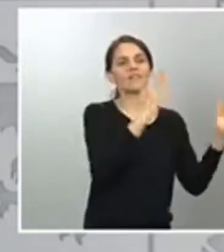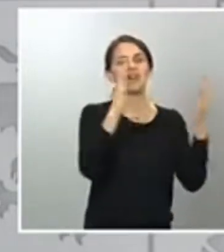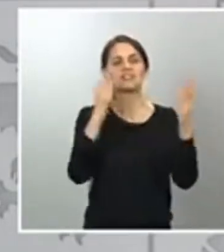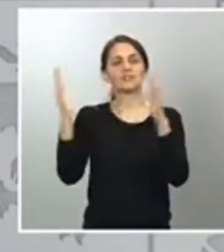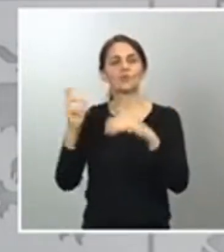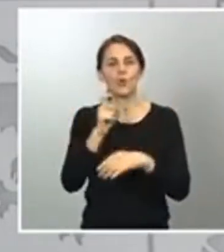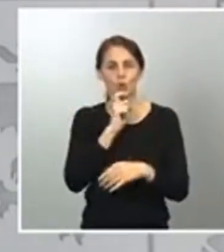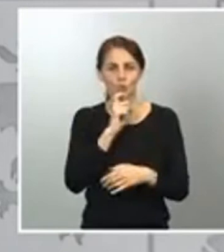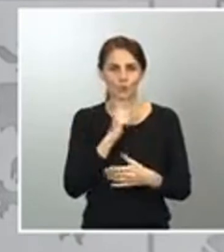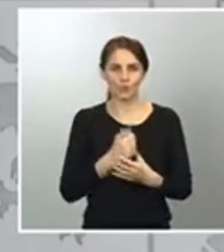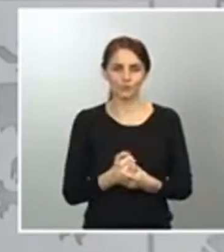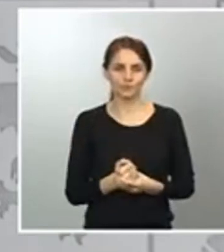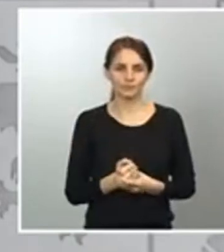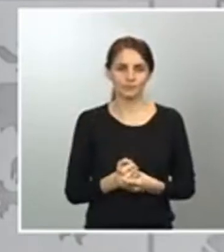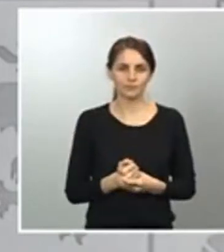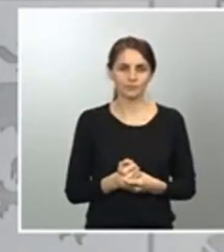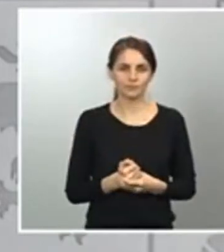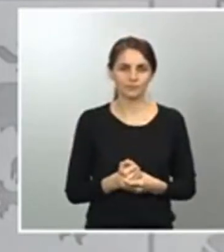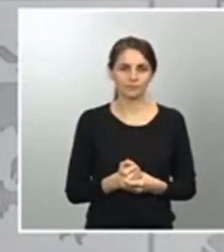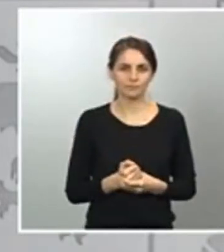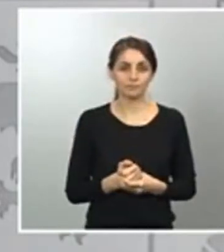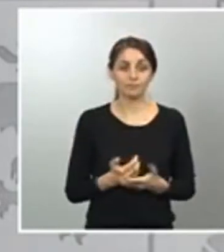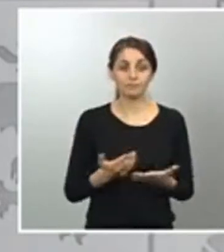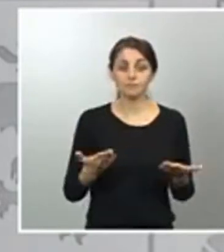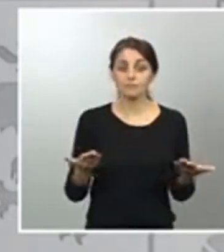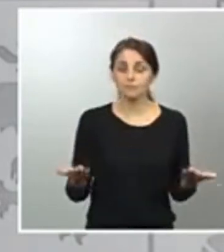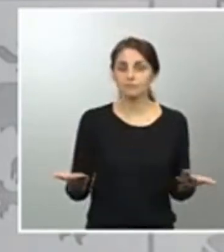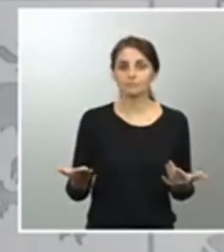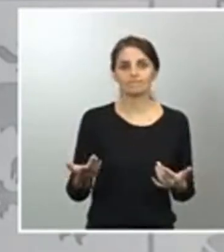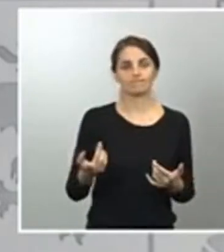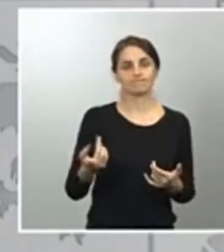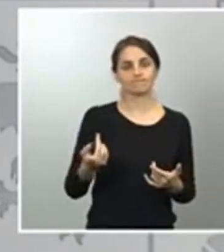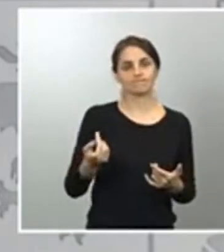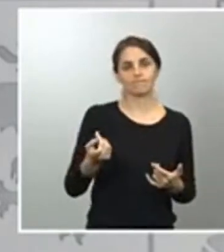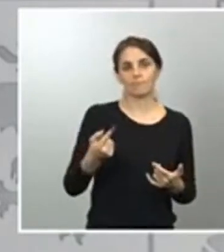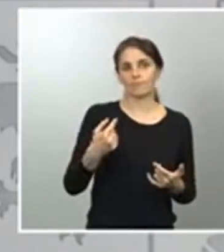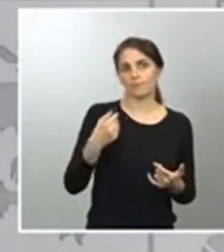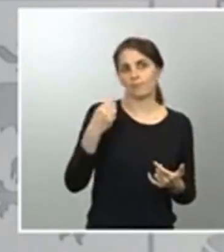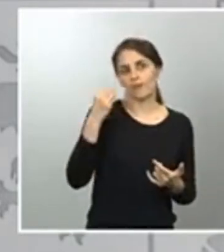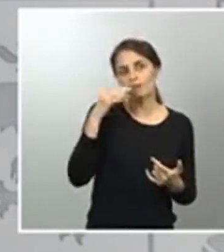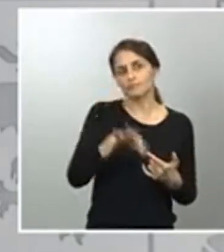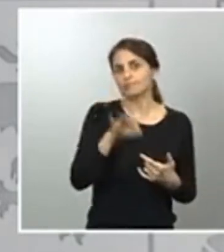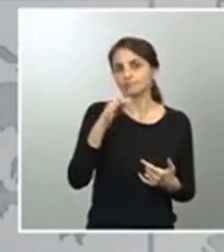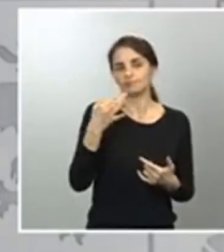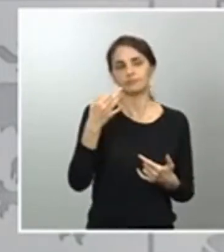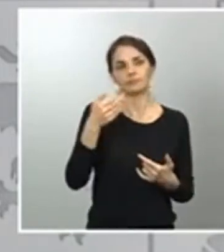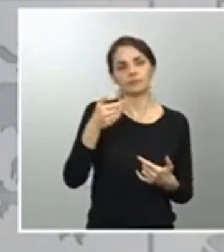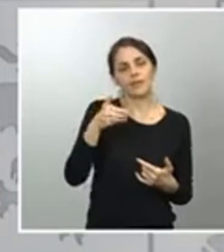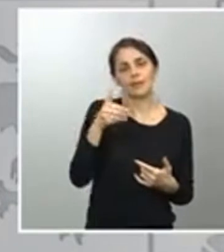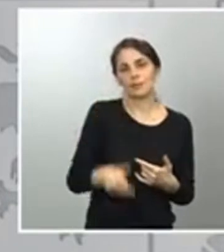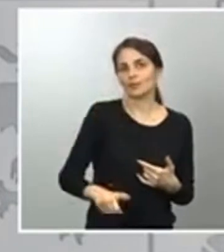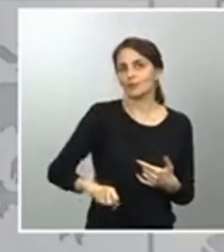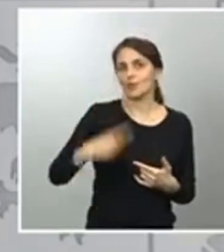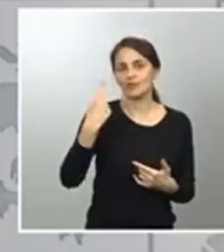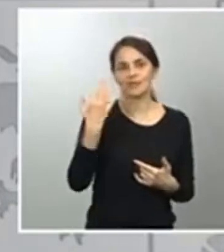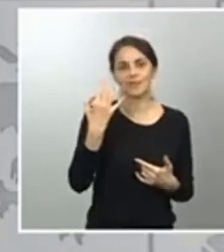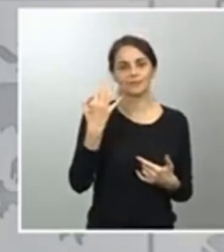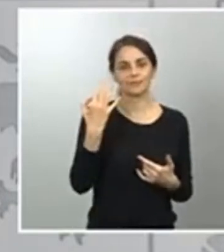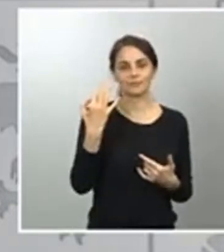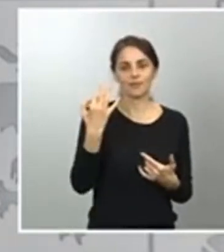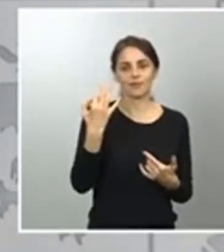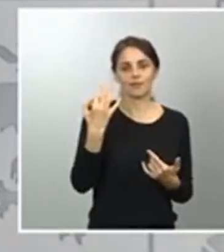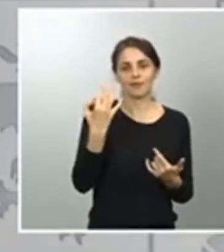considerado que lo más importante era hacerlo a través de unidades, digamos, de actuación que nos